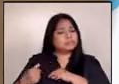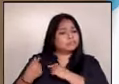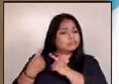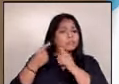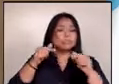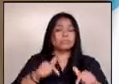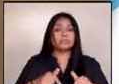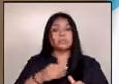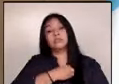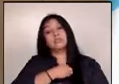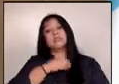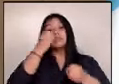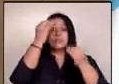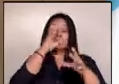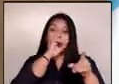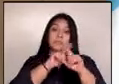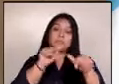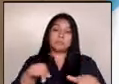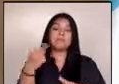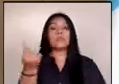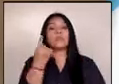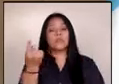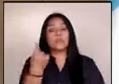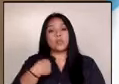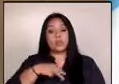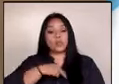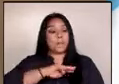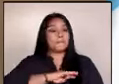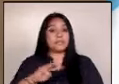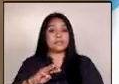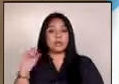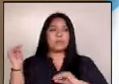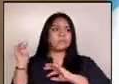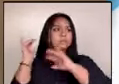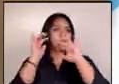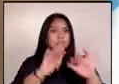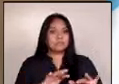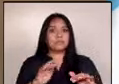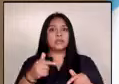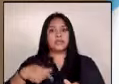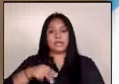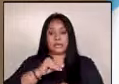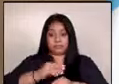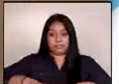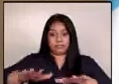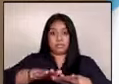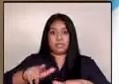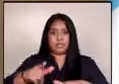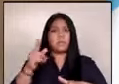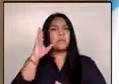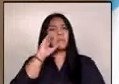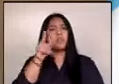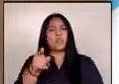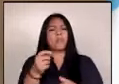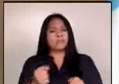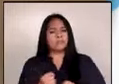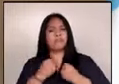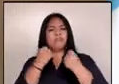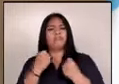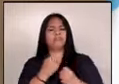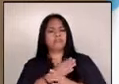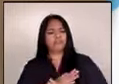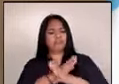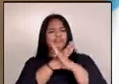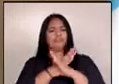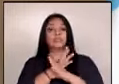de nuestra misión de observación electoral que fue desplegada en el territorio por su firme posición en la defensa de los